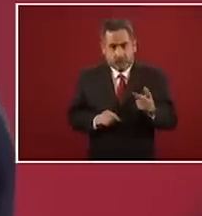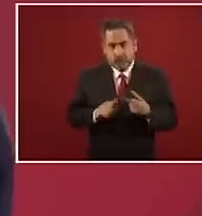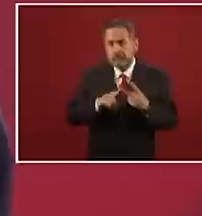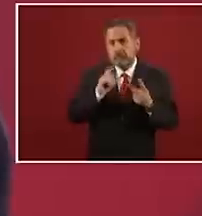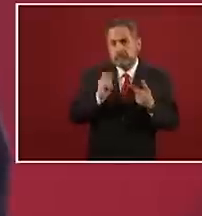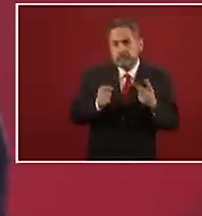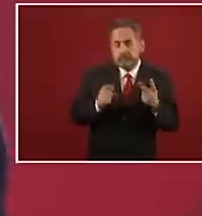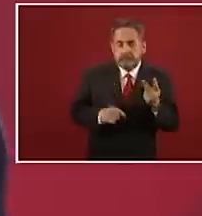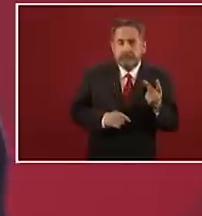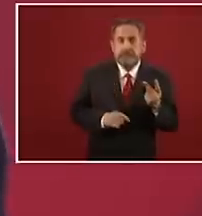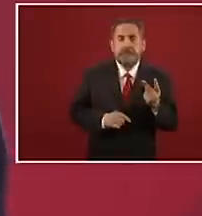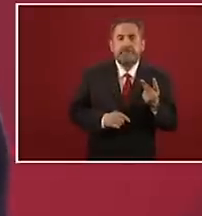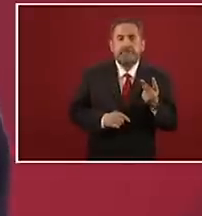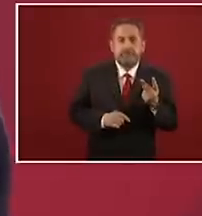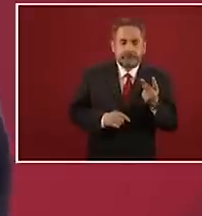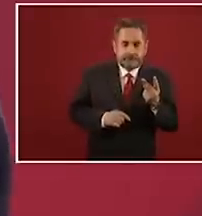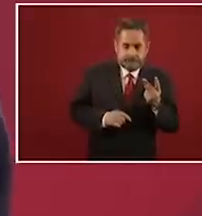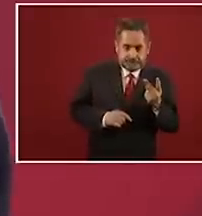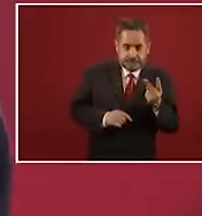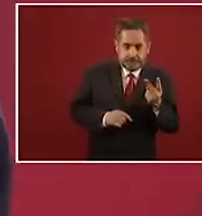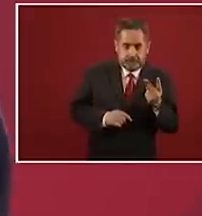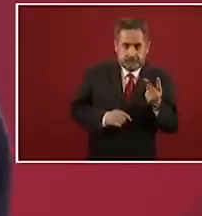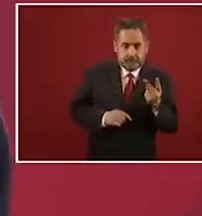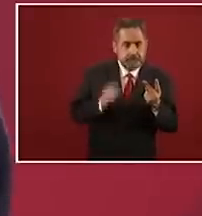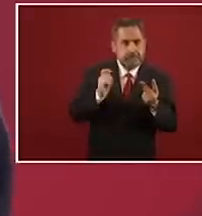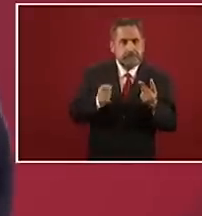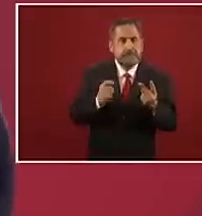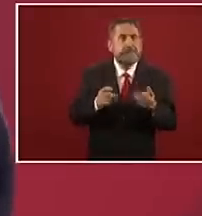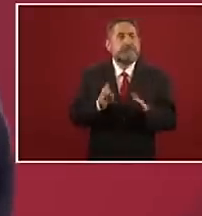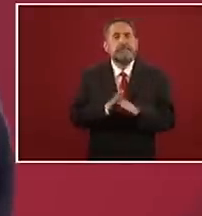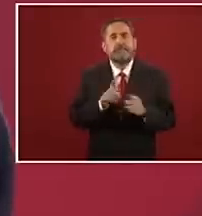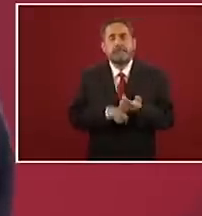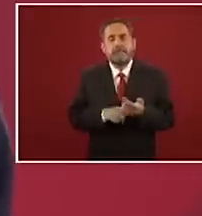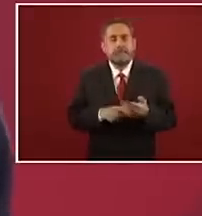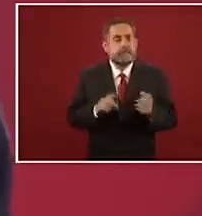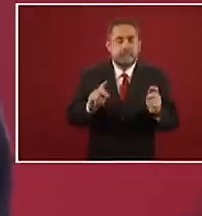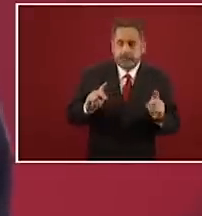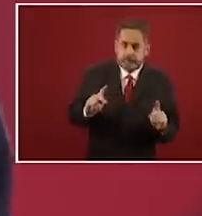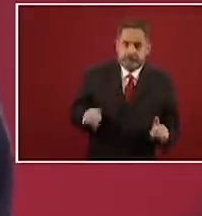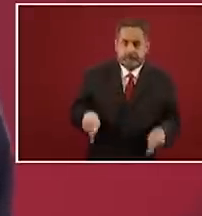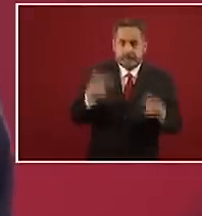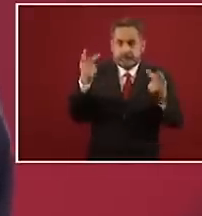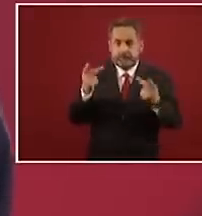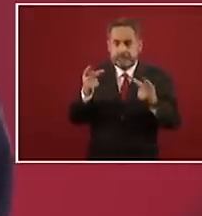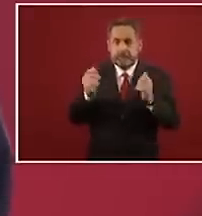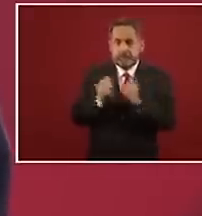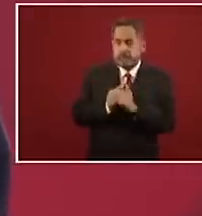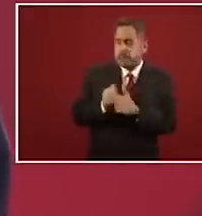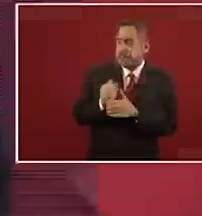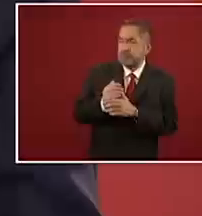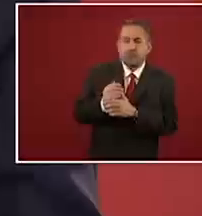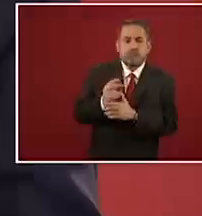es que sea una venta compartida.